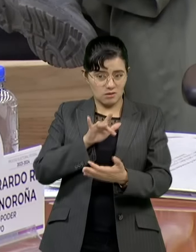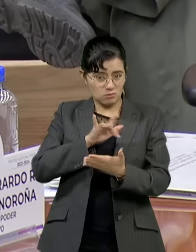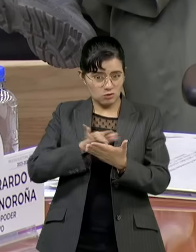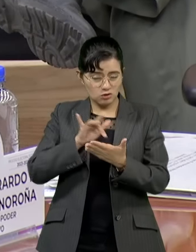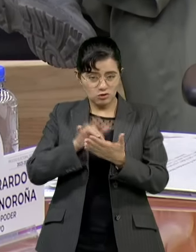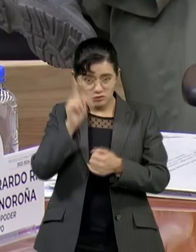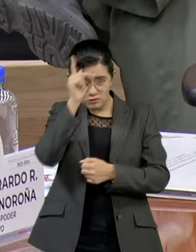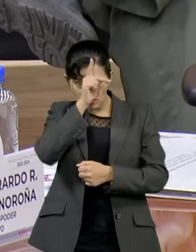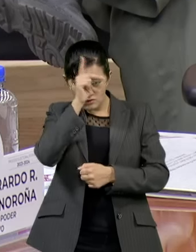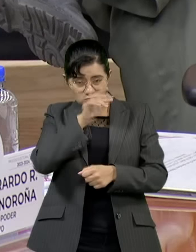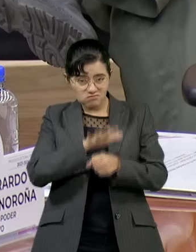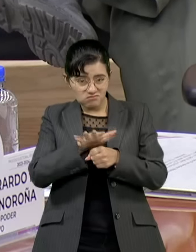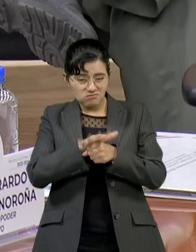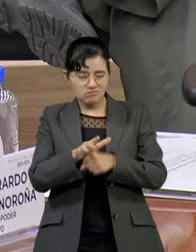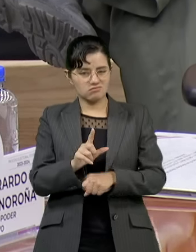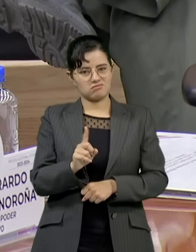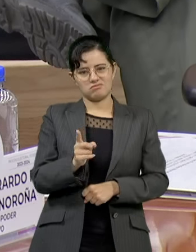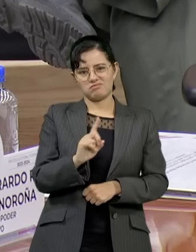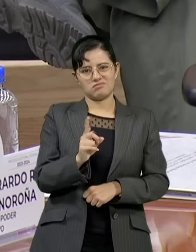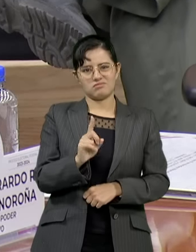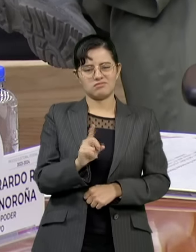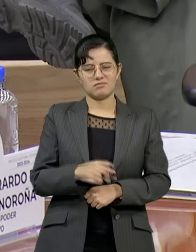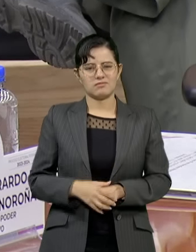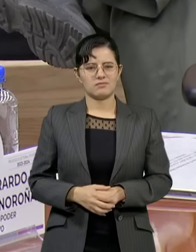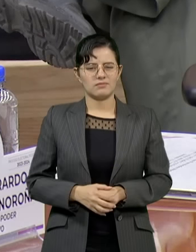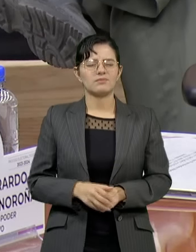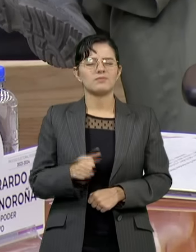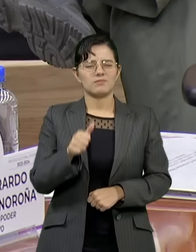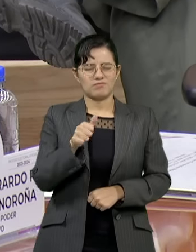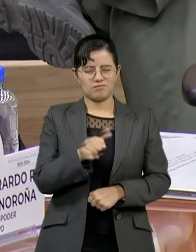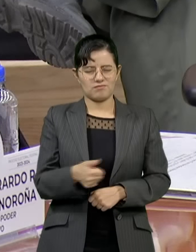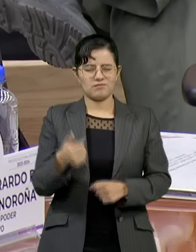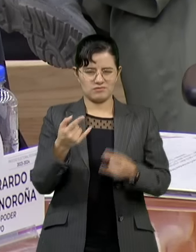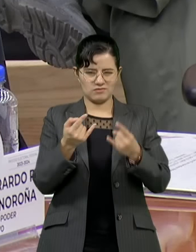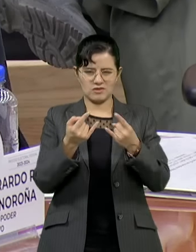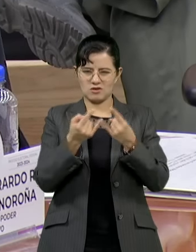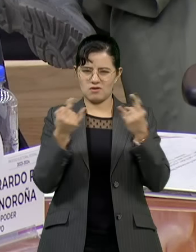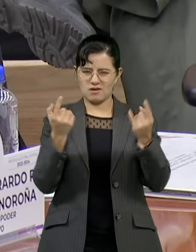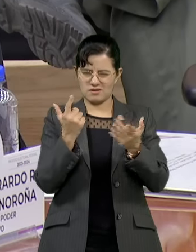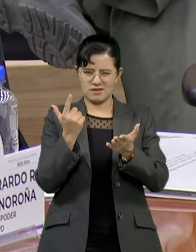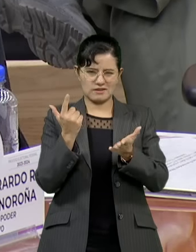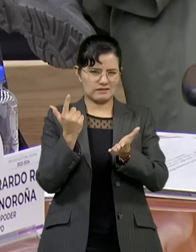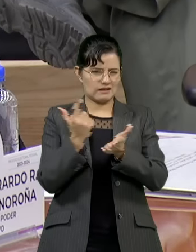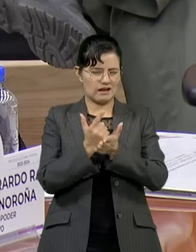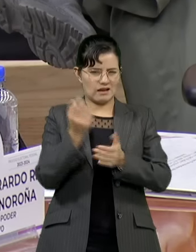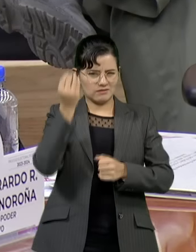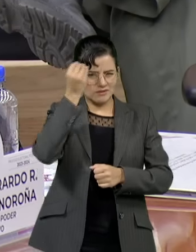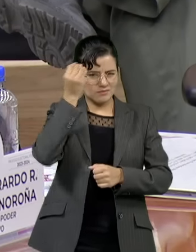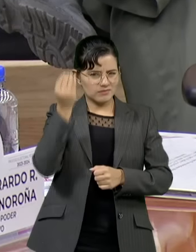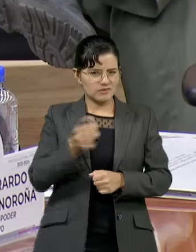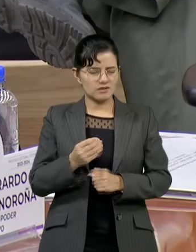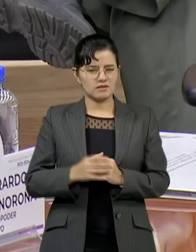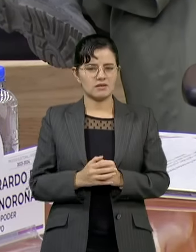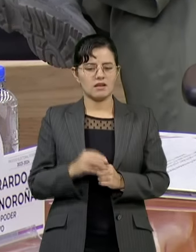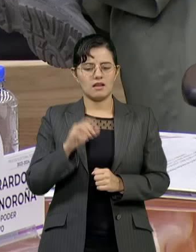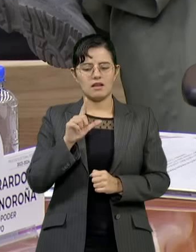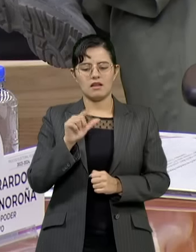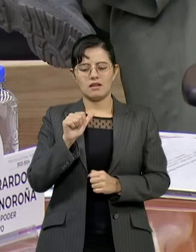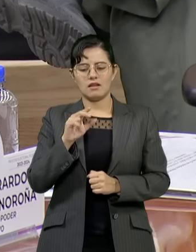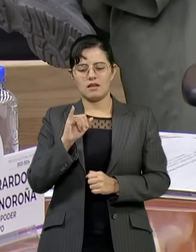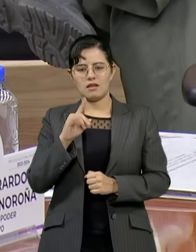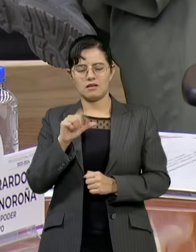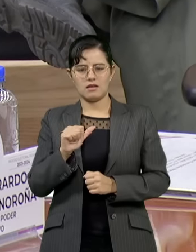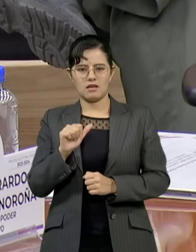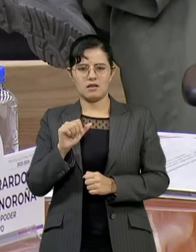suficiente y otro caso monstruoso el de laida Sansores que le pone